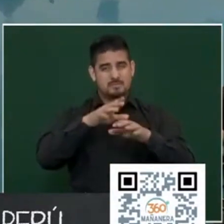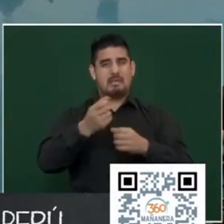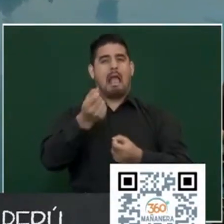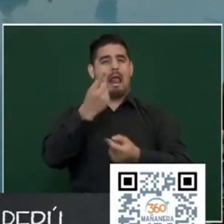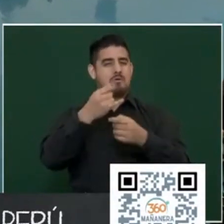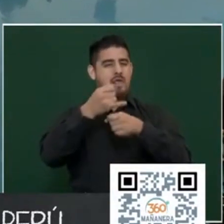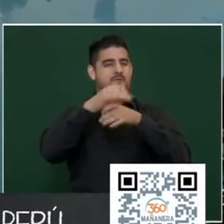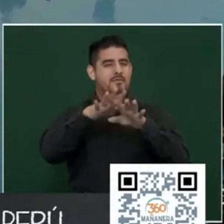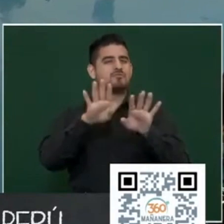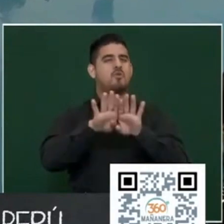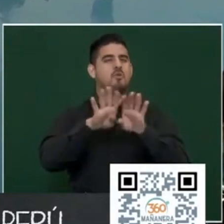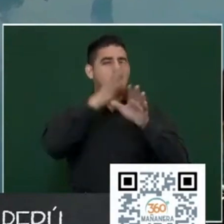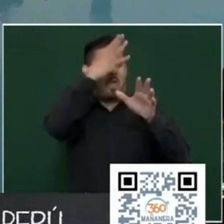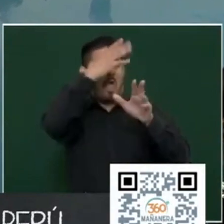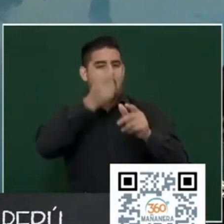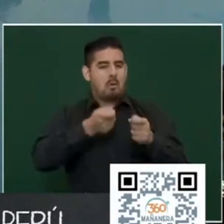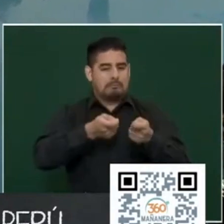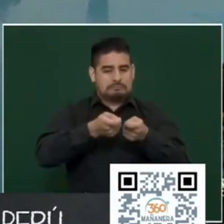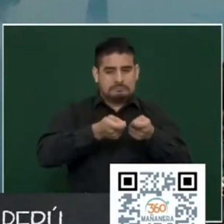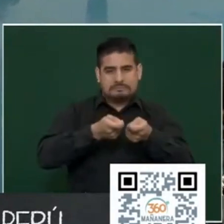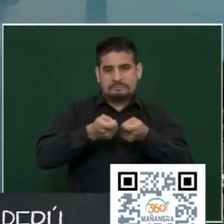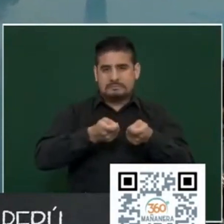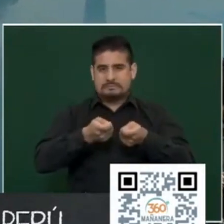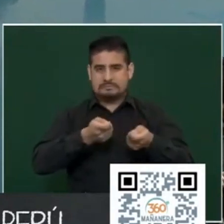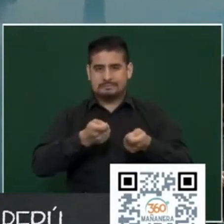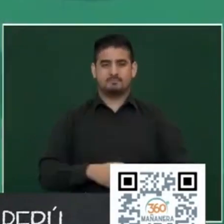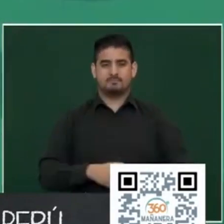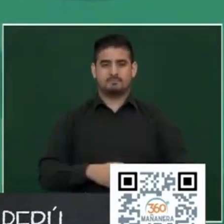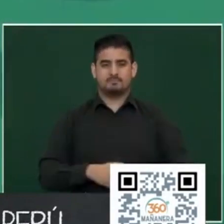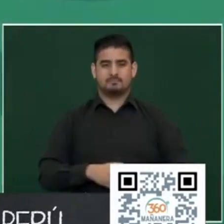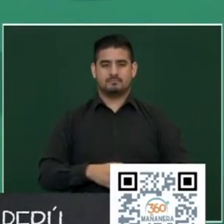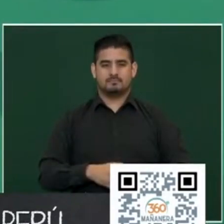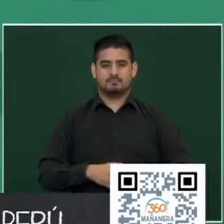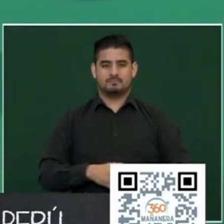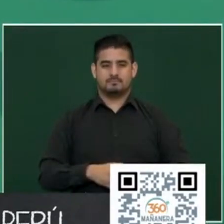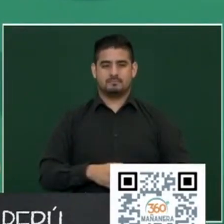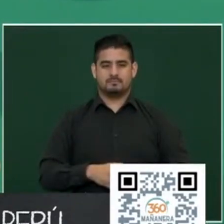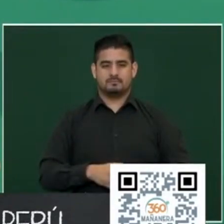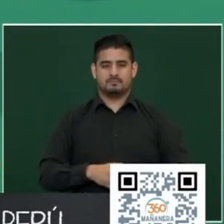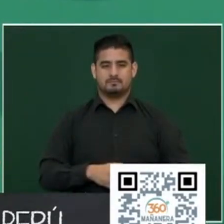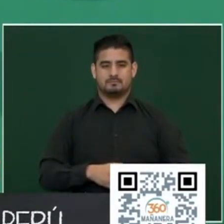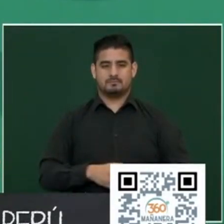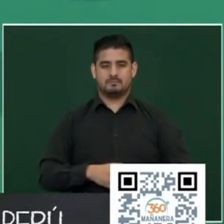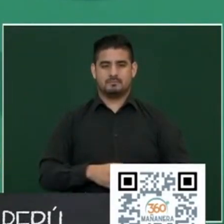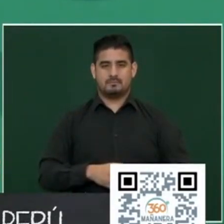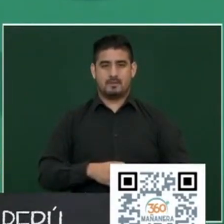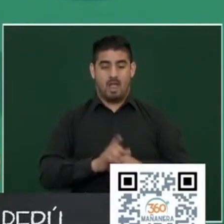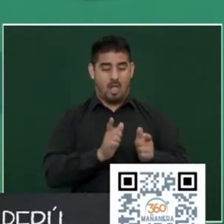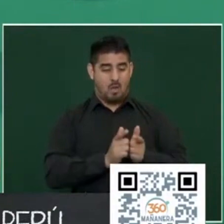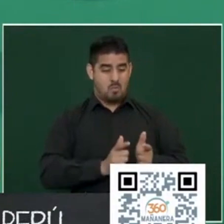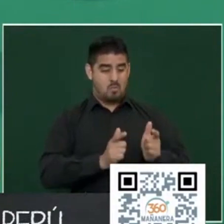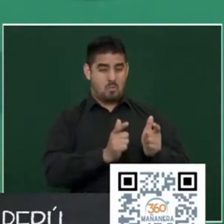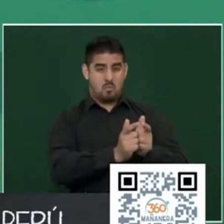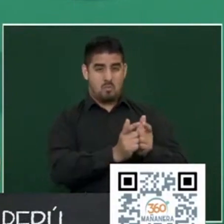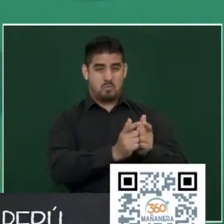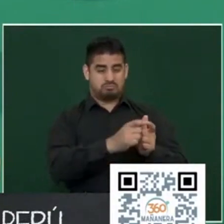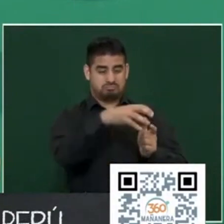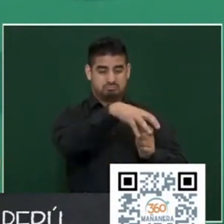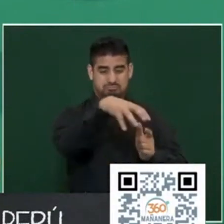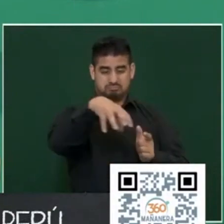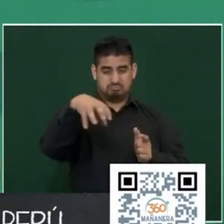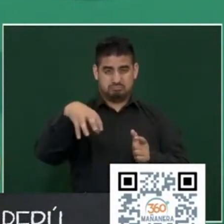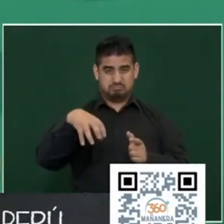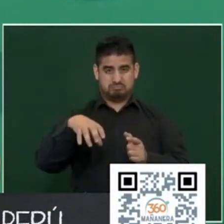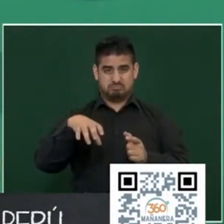¿no?, pactada, cuando no le conviene a los grupos